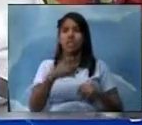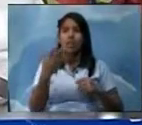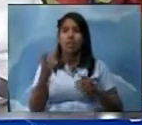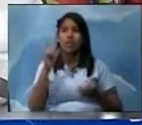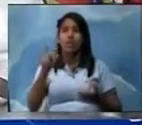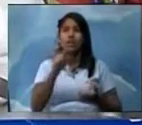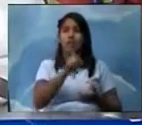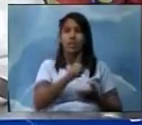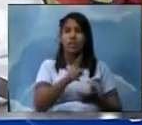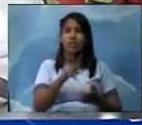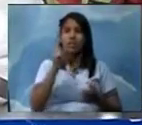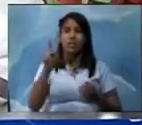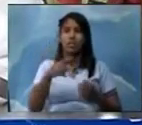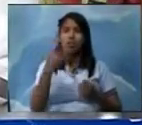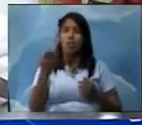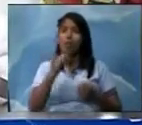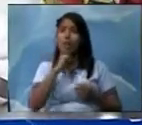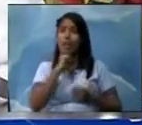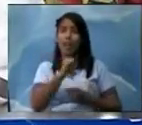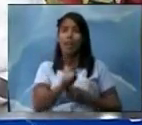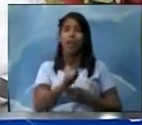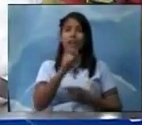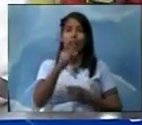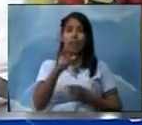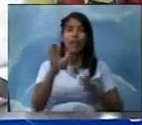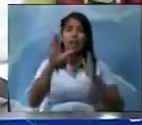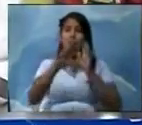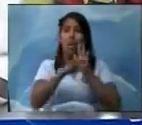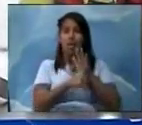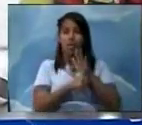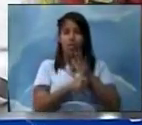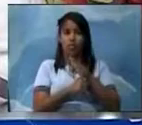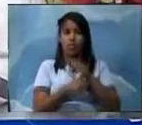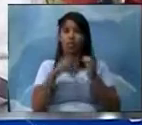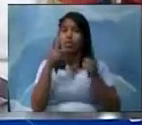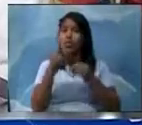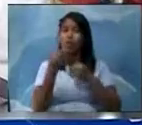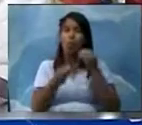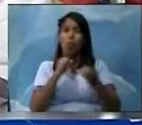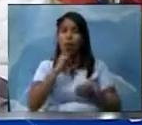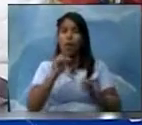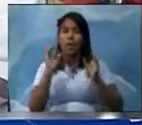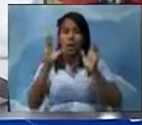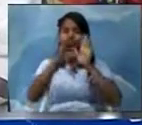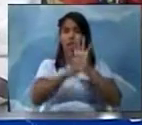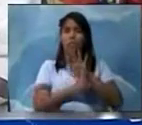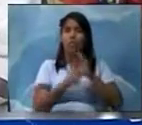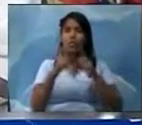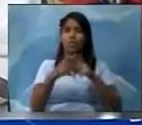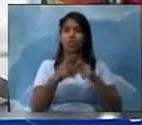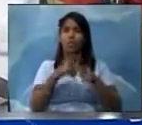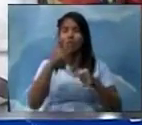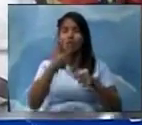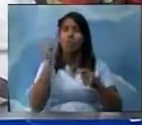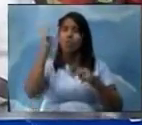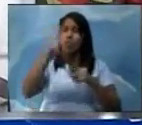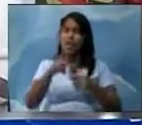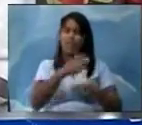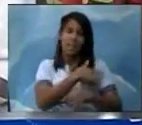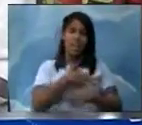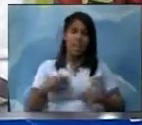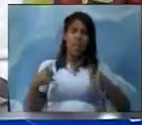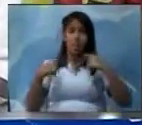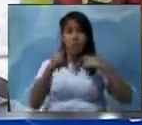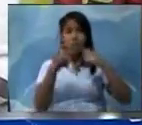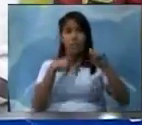los necesitados sino que era ladrón y como era ladrón él hubiese querido